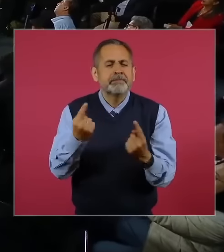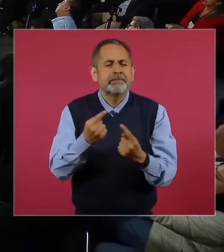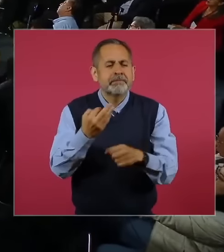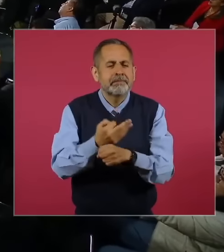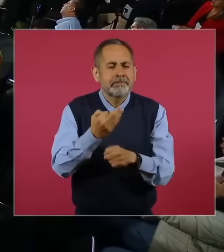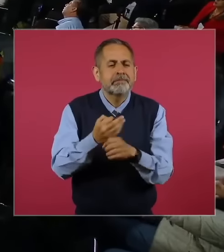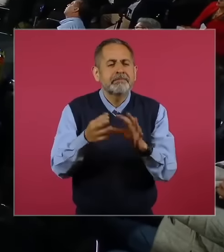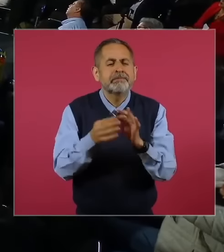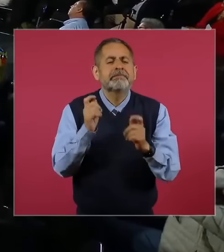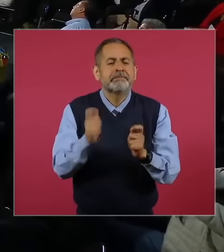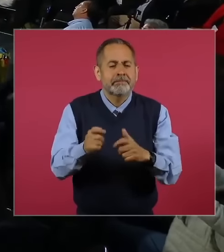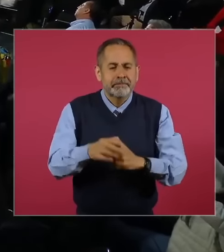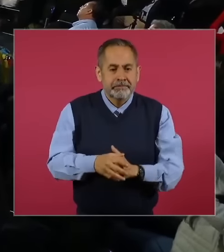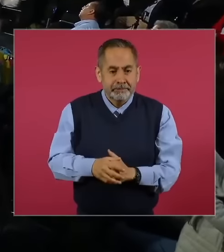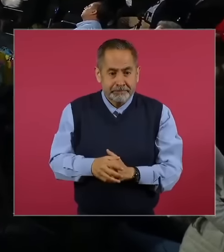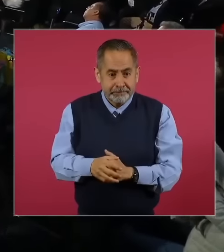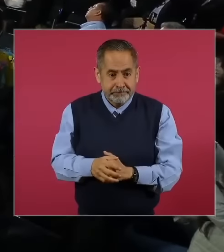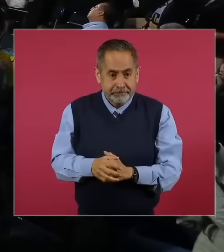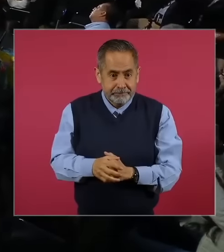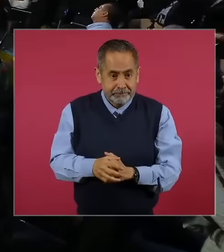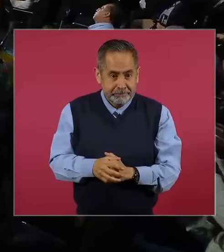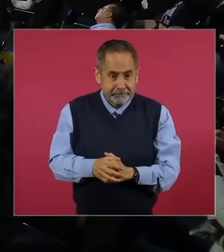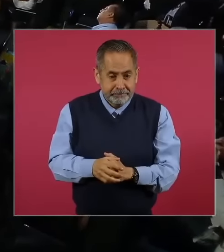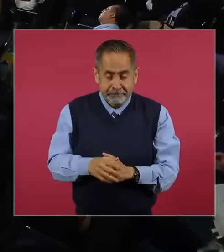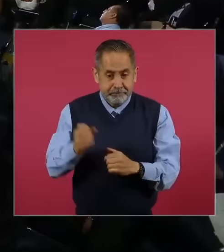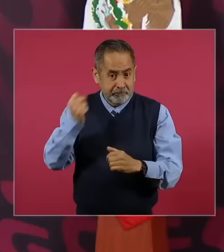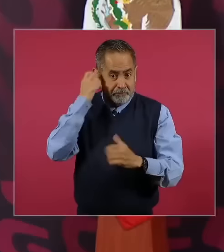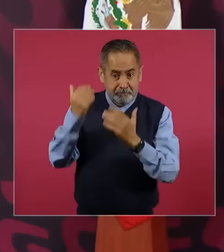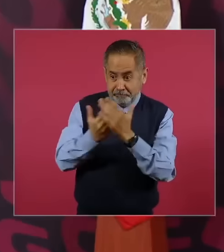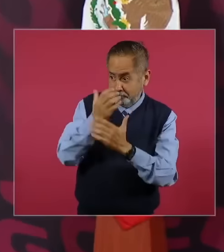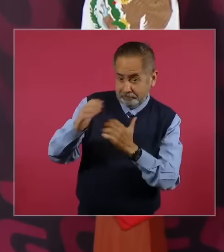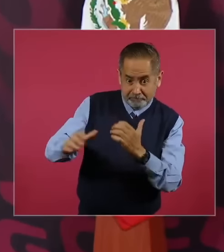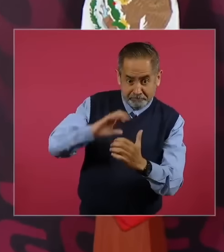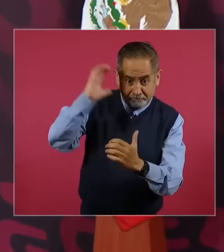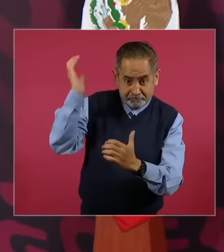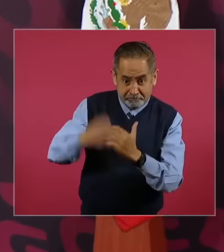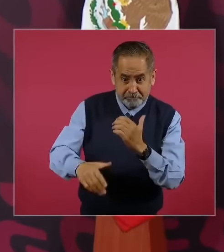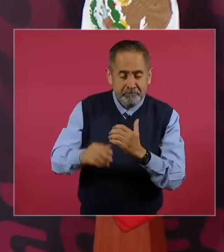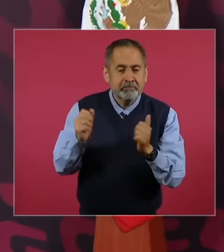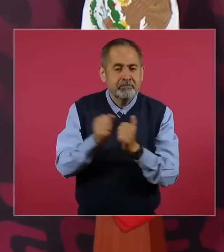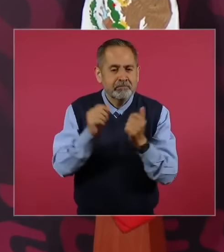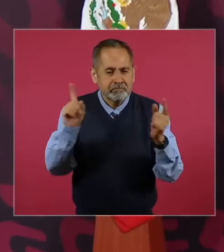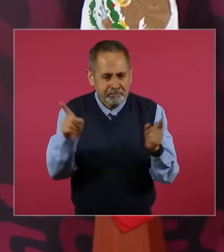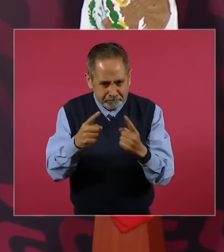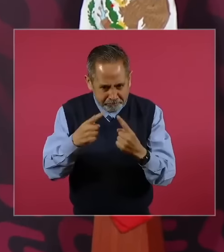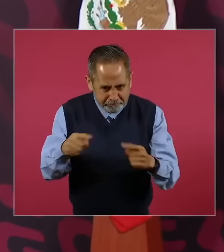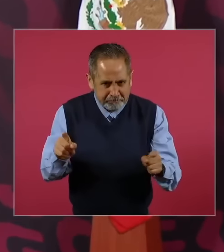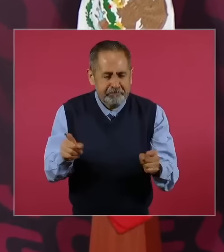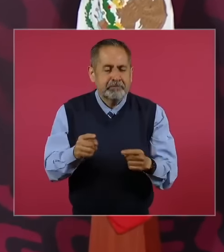el programa es, terminamos ya la mañanera con música,